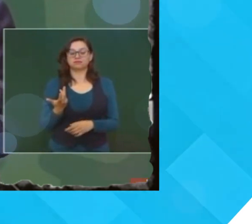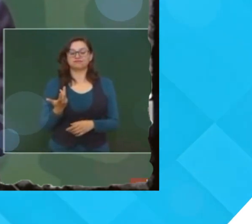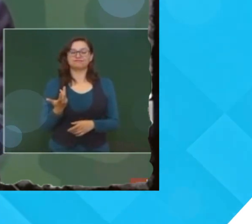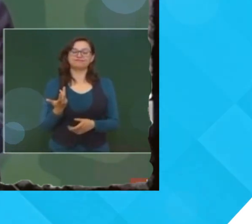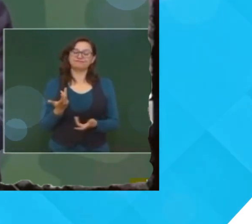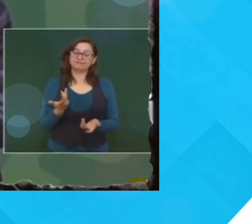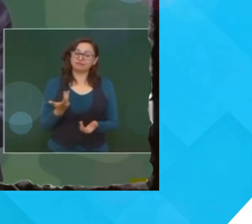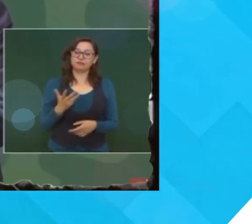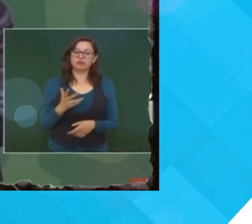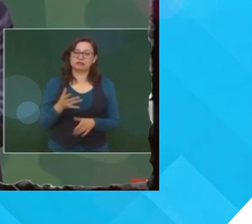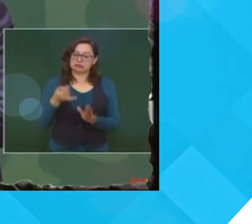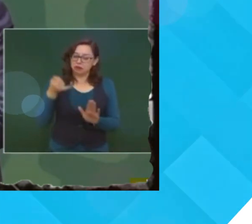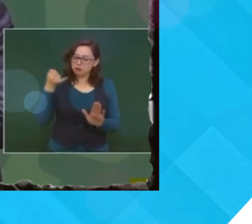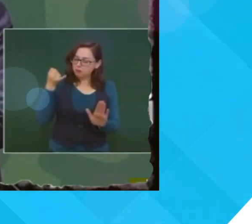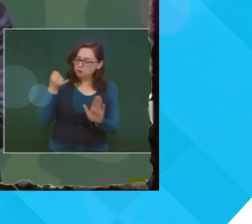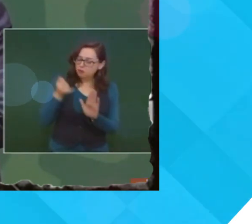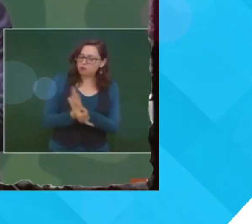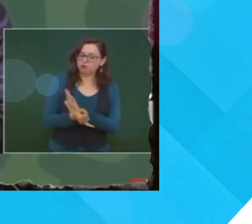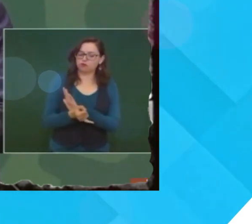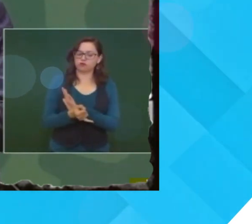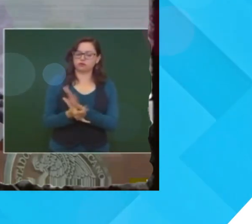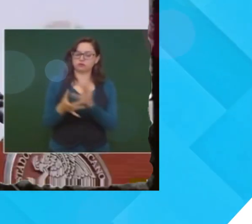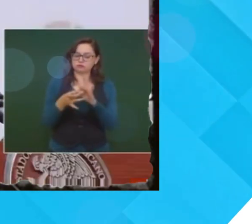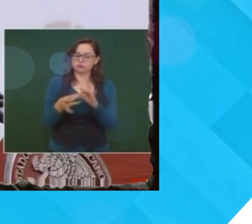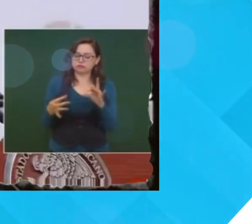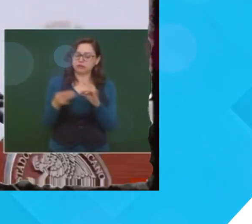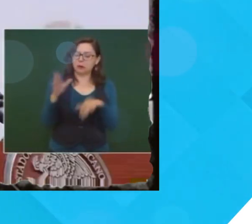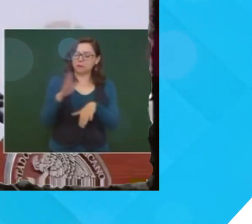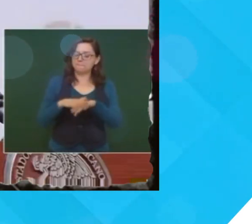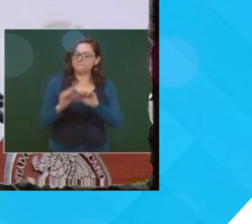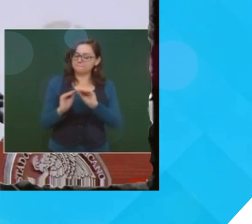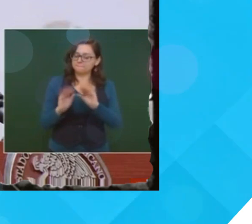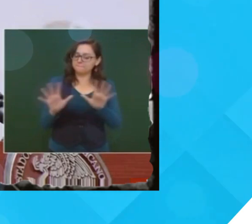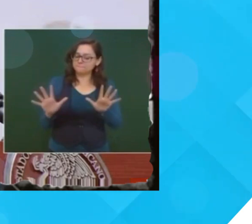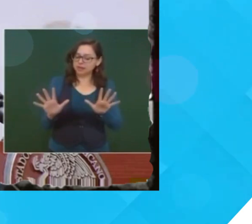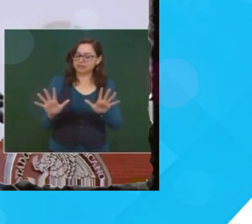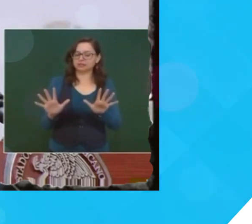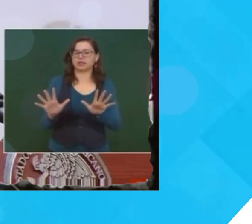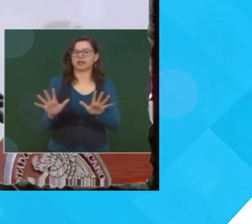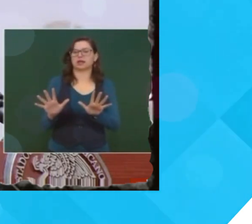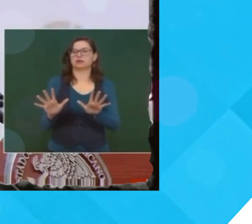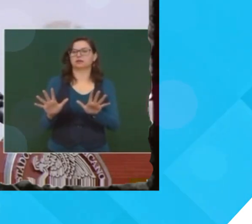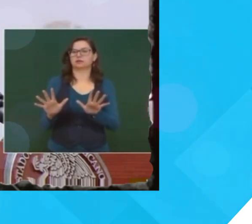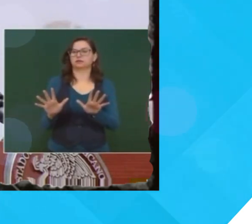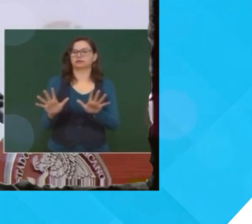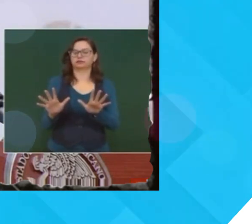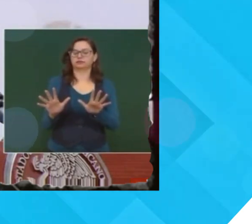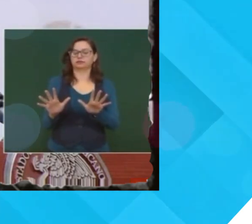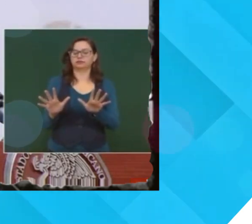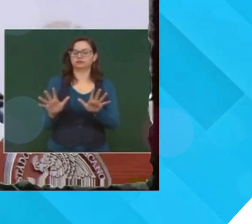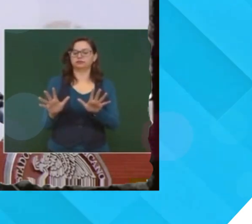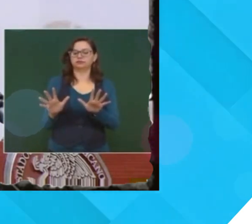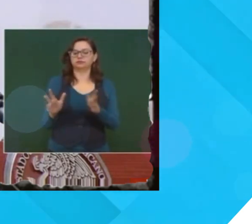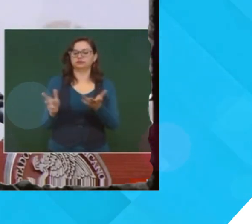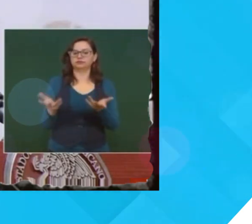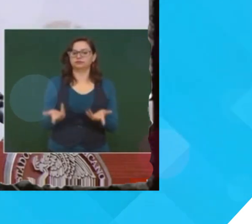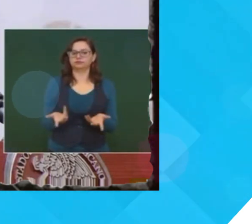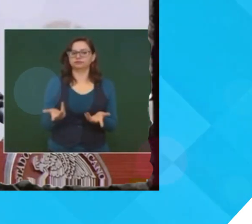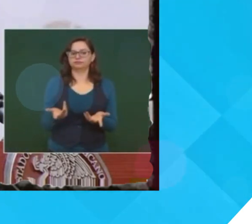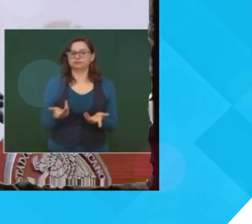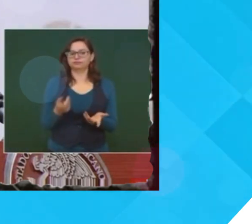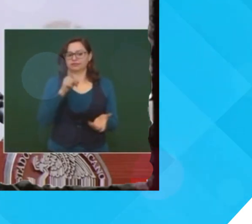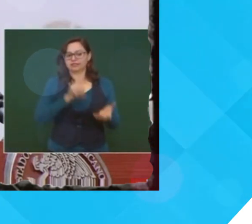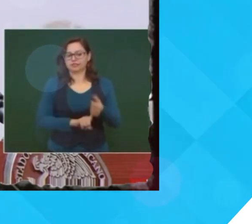en exhumar el cuerpo de su hija si es necesario para solucionar el origen de su muerte. Si hay necesidad de llegar, no tenemos ningún problema.